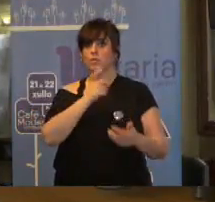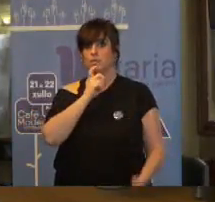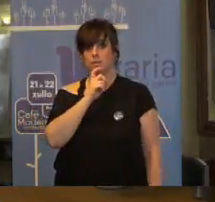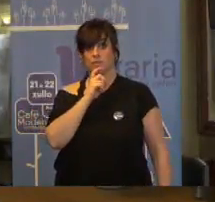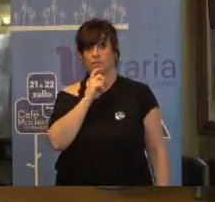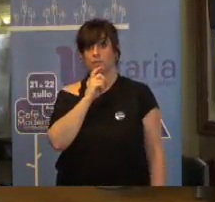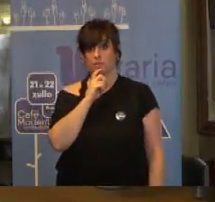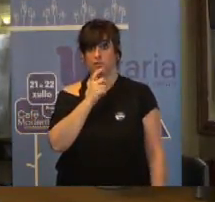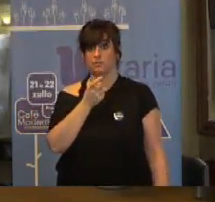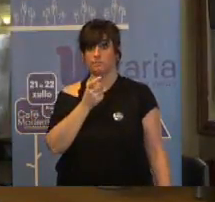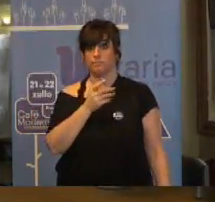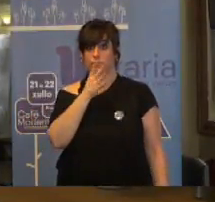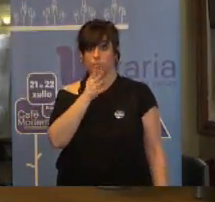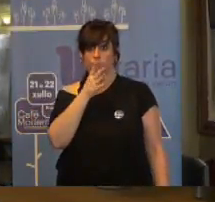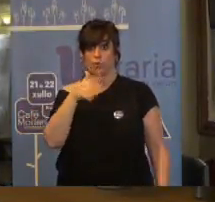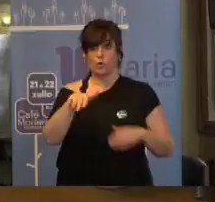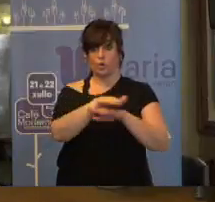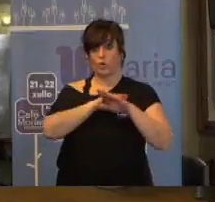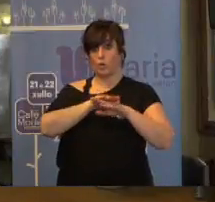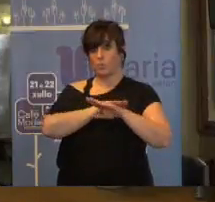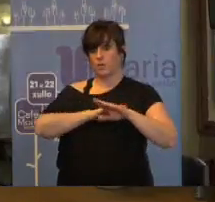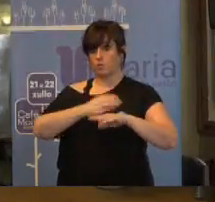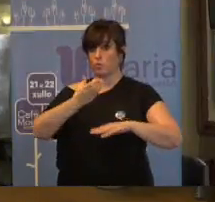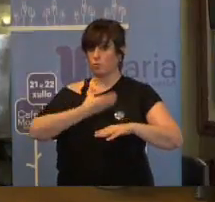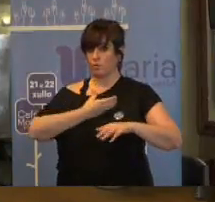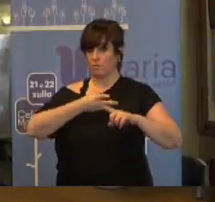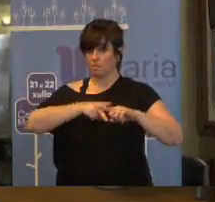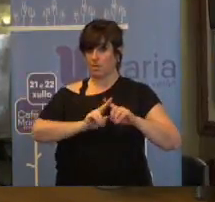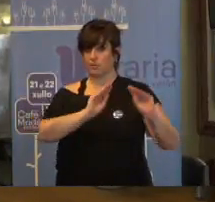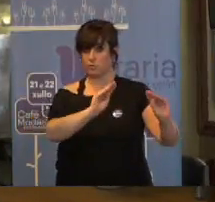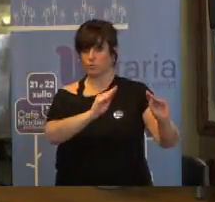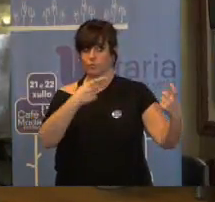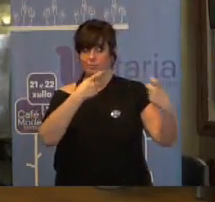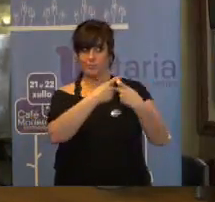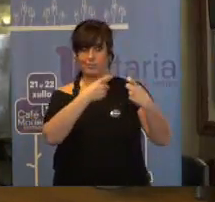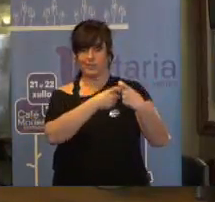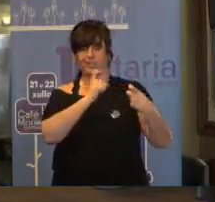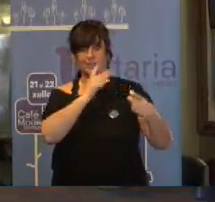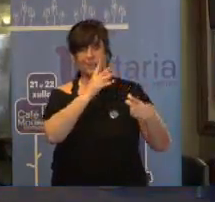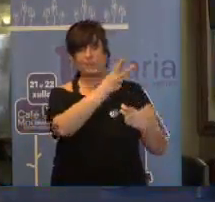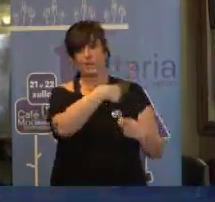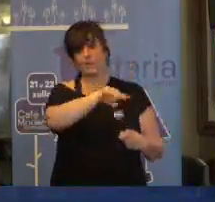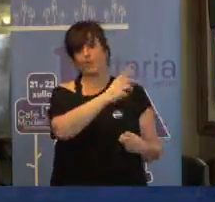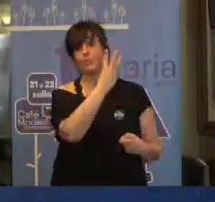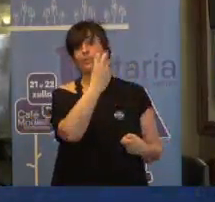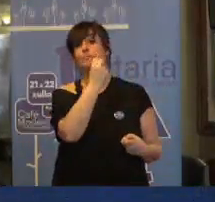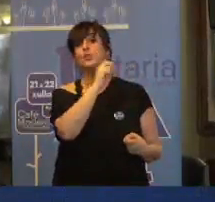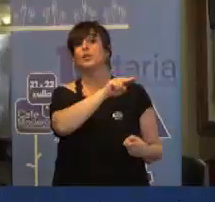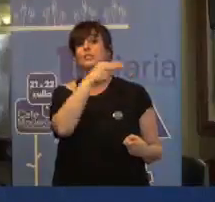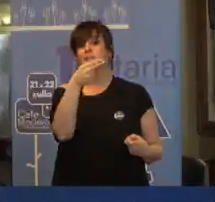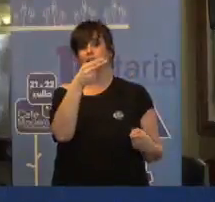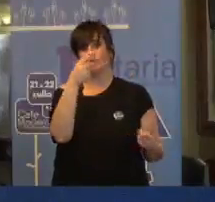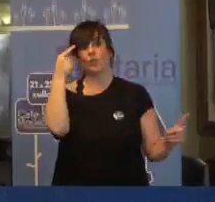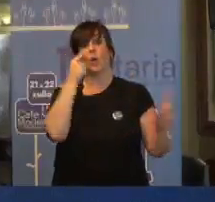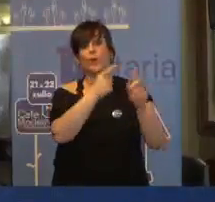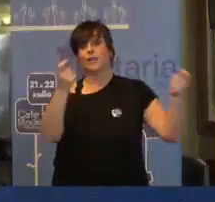mecanismos mediáticos que o goberno municipal ten, con un investimento que ronda case os 3 millóns de euros, un gasto en publicidade,